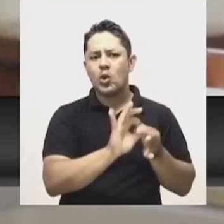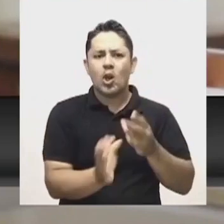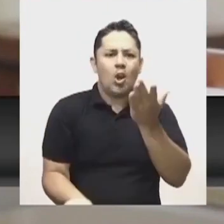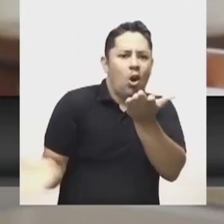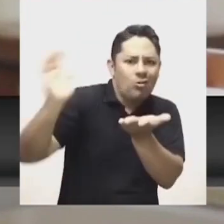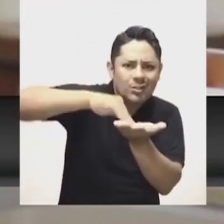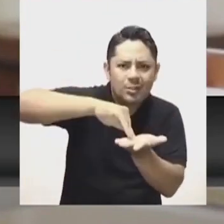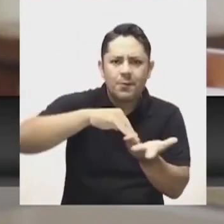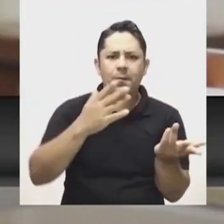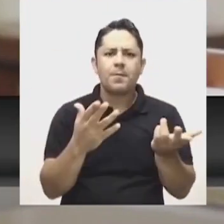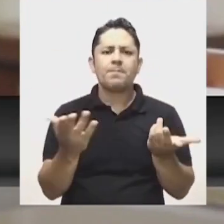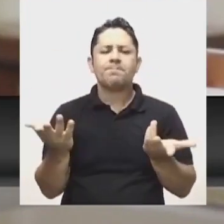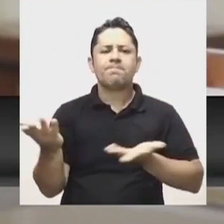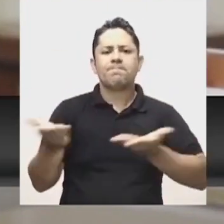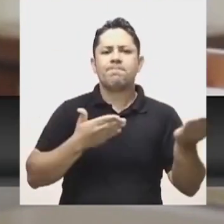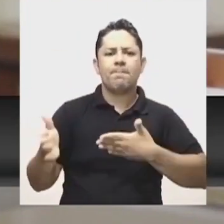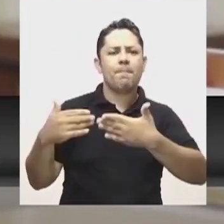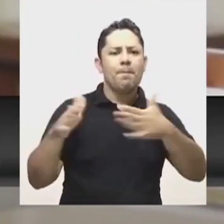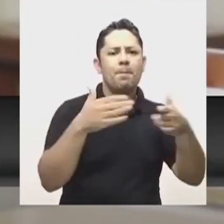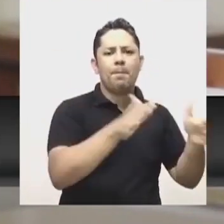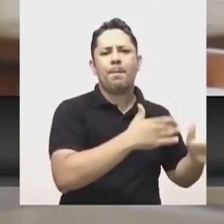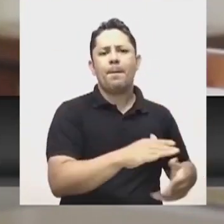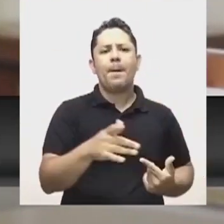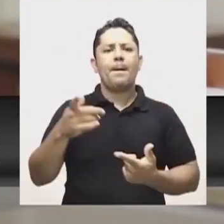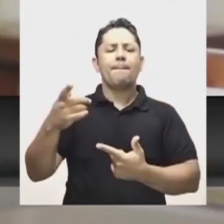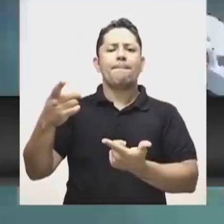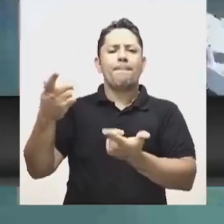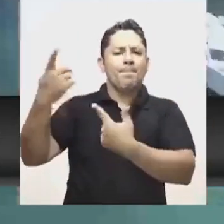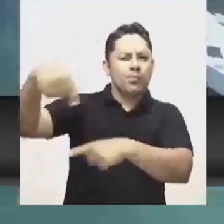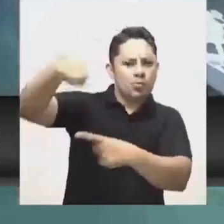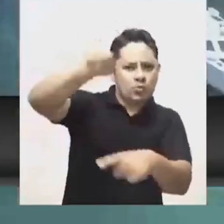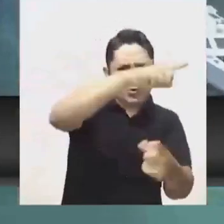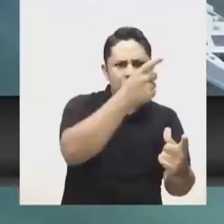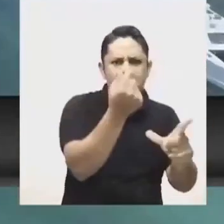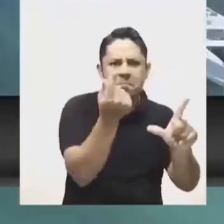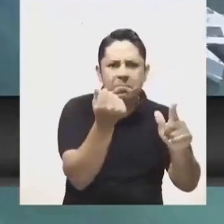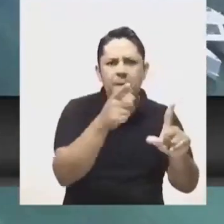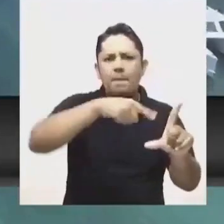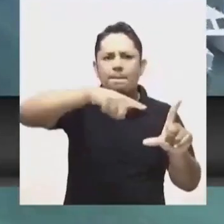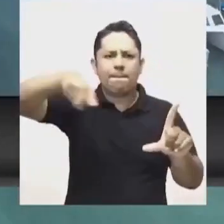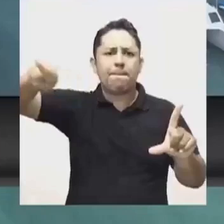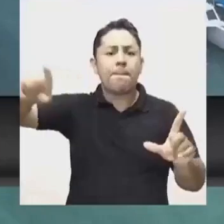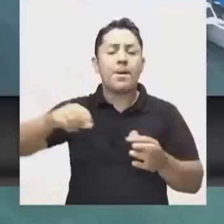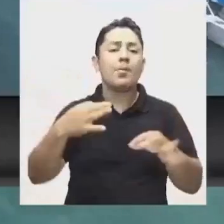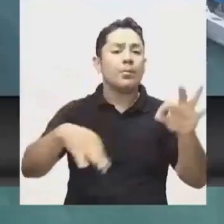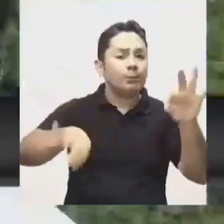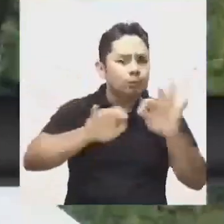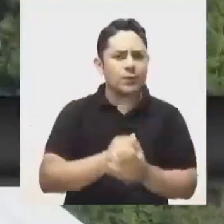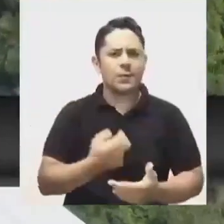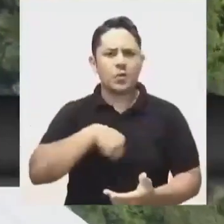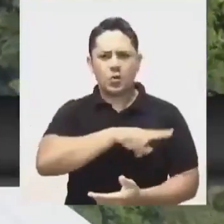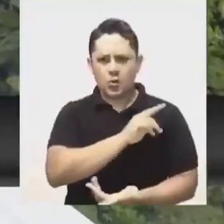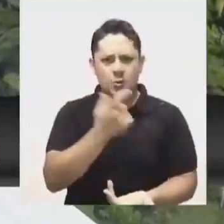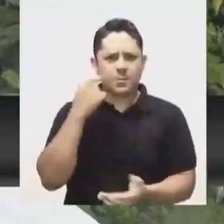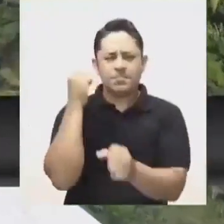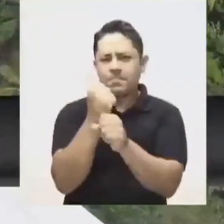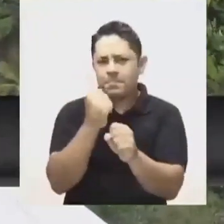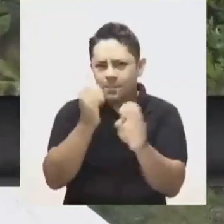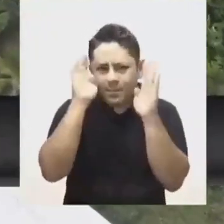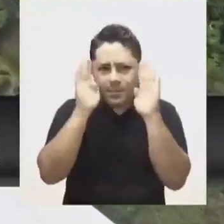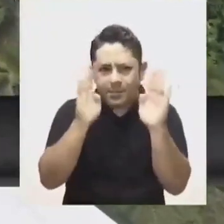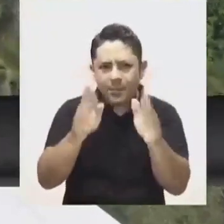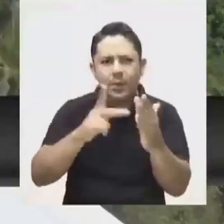esfuerzos para la reactivación económica de nuestro departamento archipiélago. Seguiremos trabajando en esa línea,